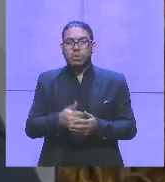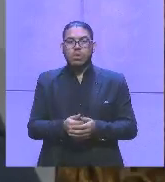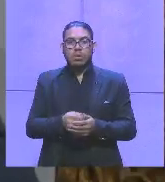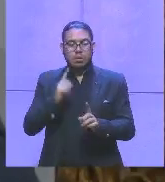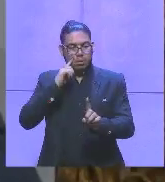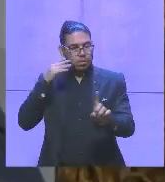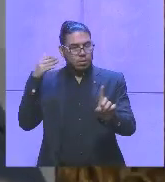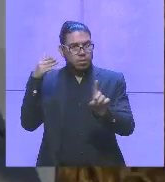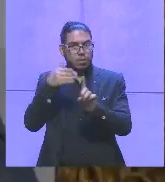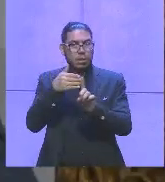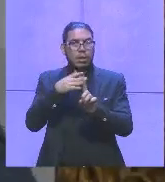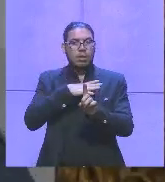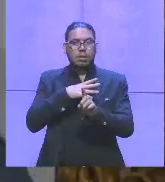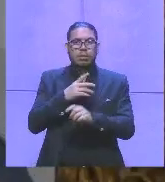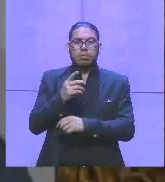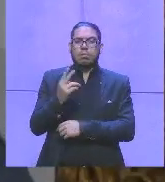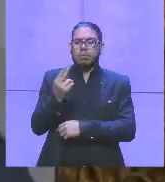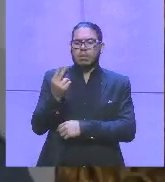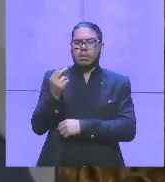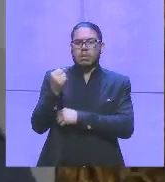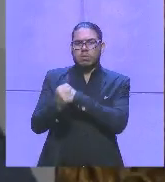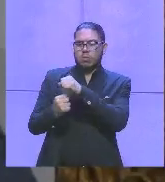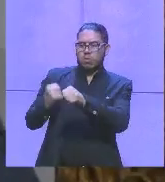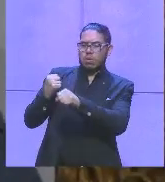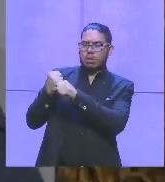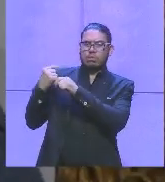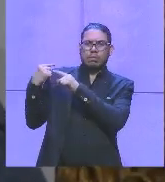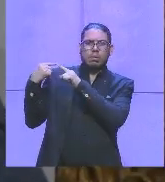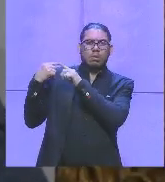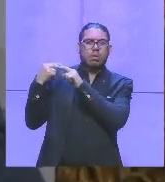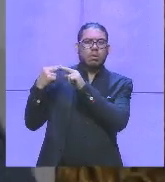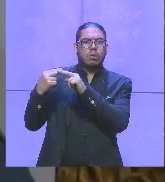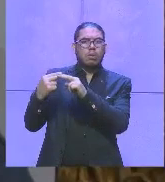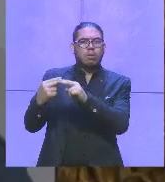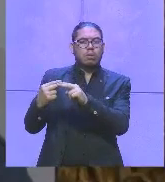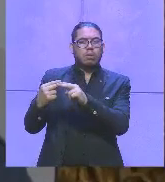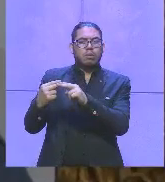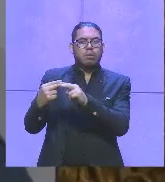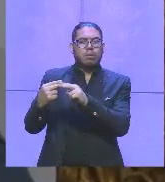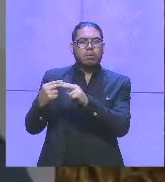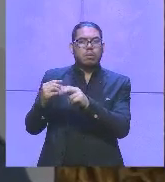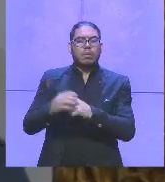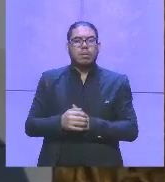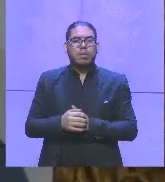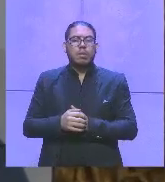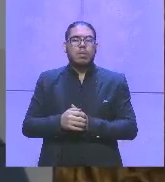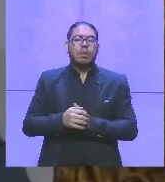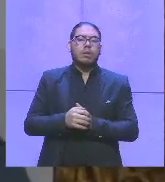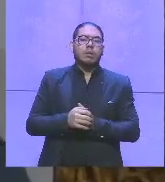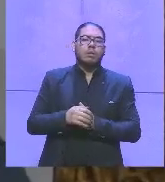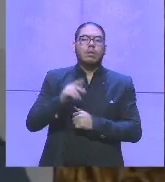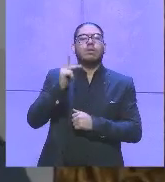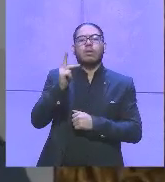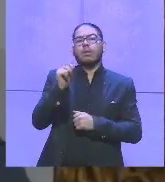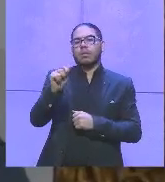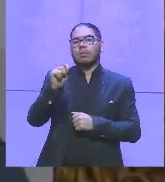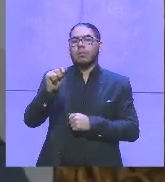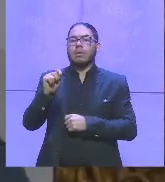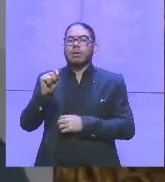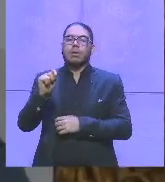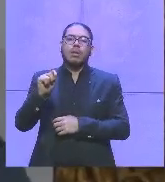alineaba a los 25 años del Tribunal Electoral como órgano del Poder Judicial